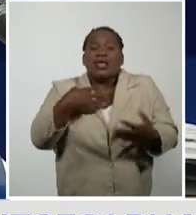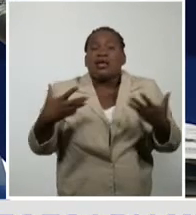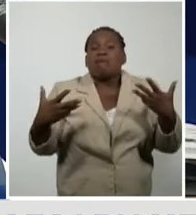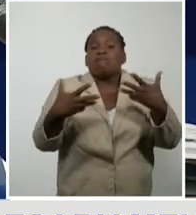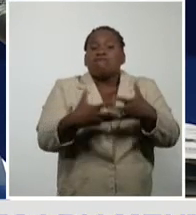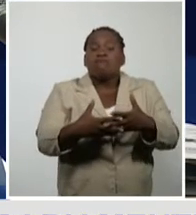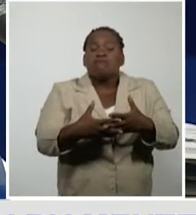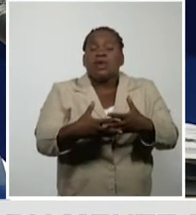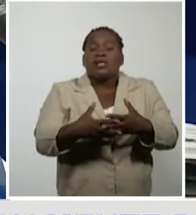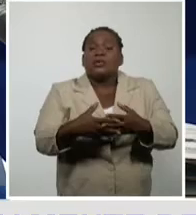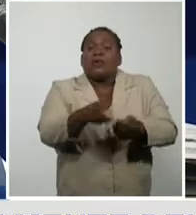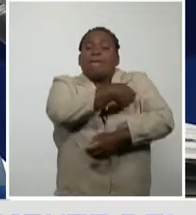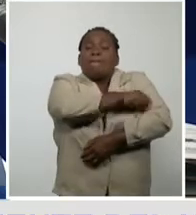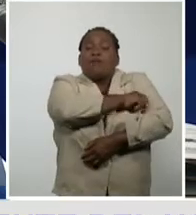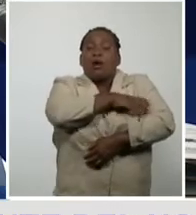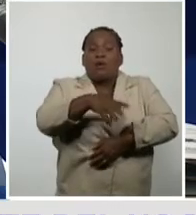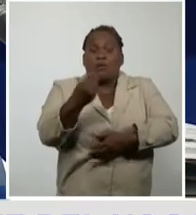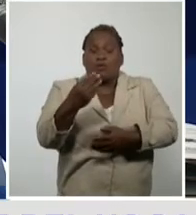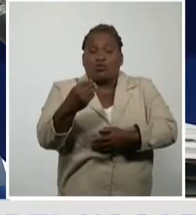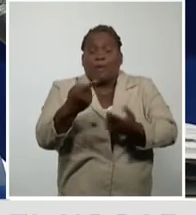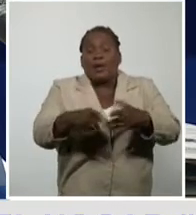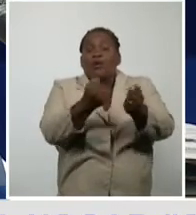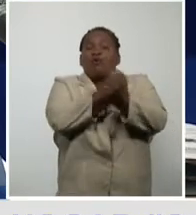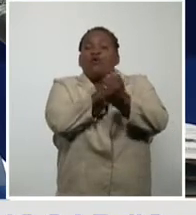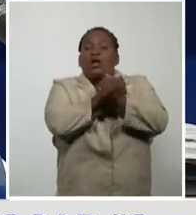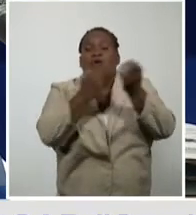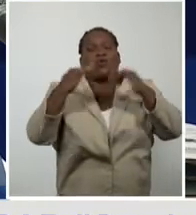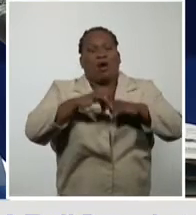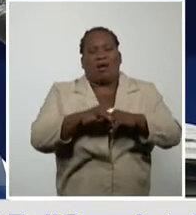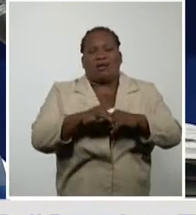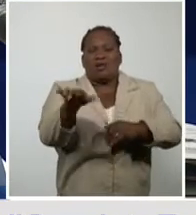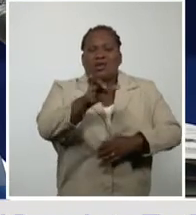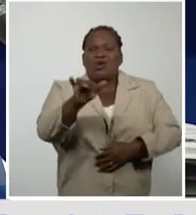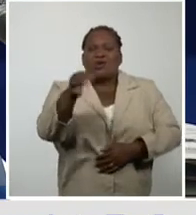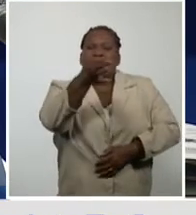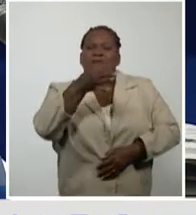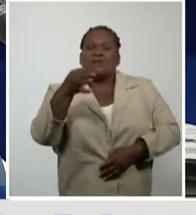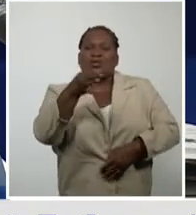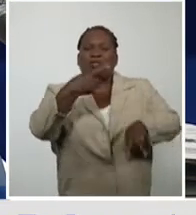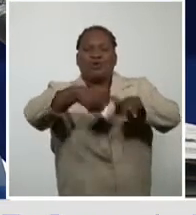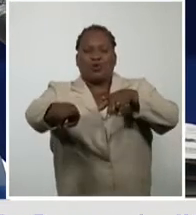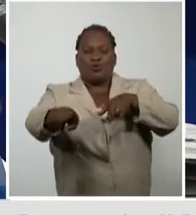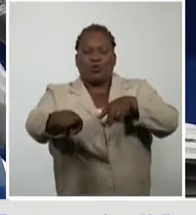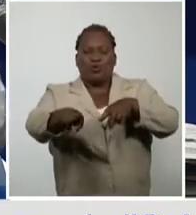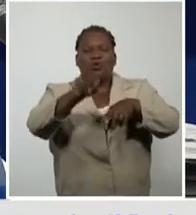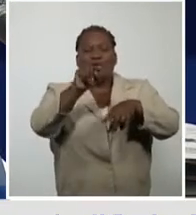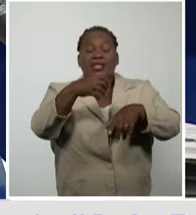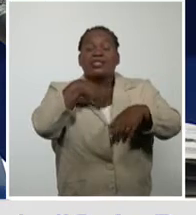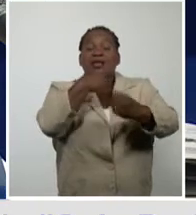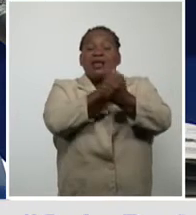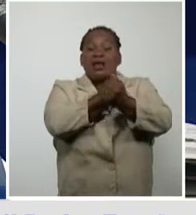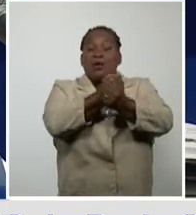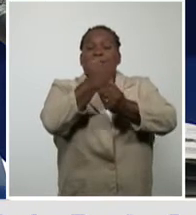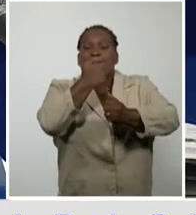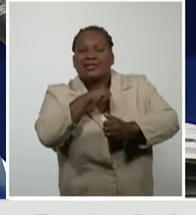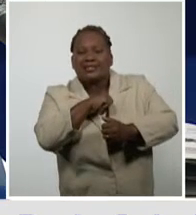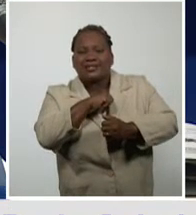que tiene otras provincias, otros municipios que están expuestas a un grupo de riesgo en